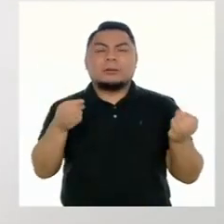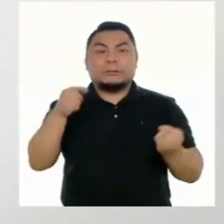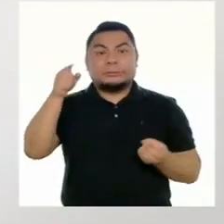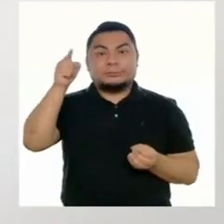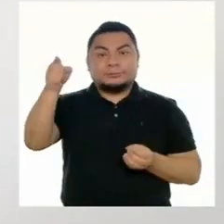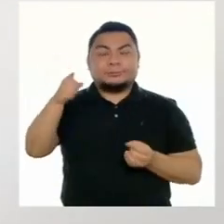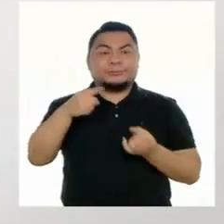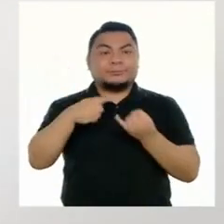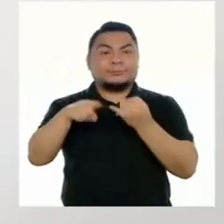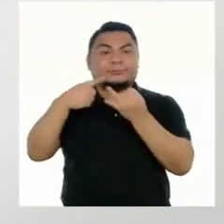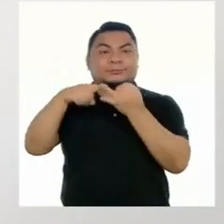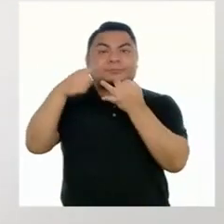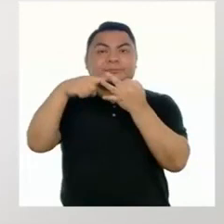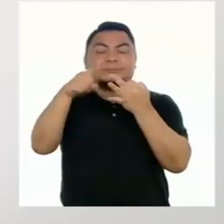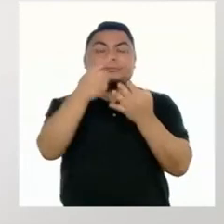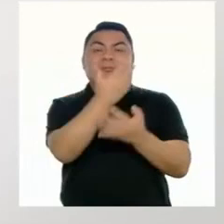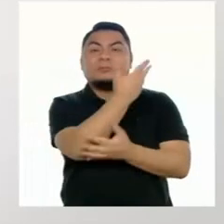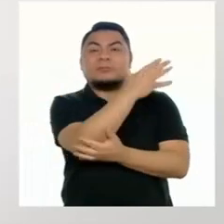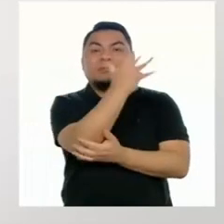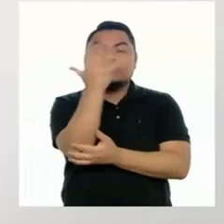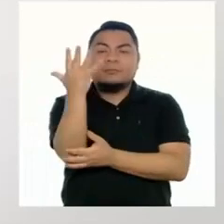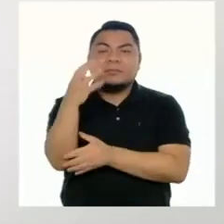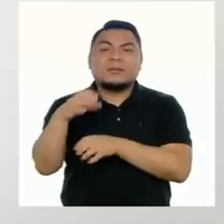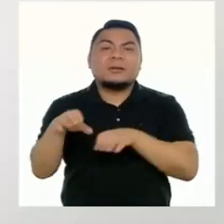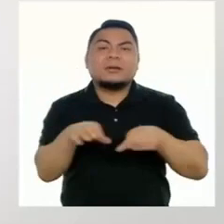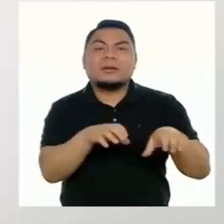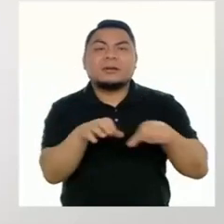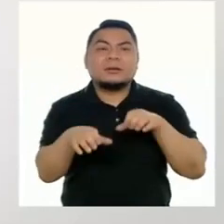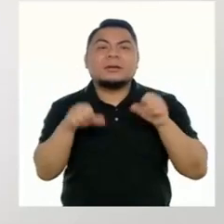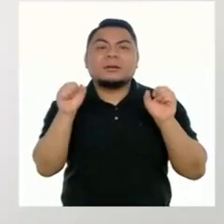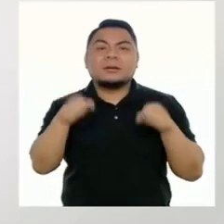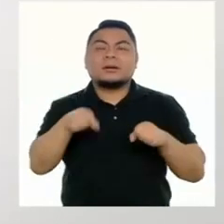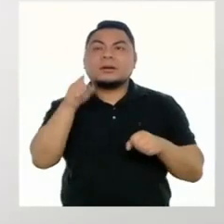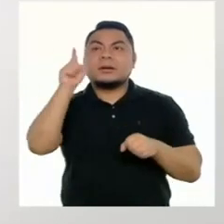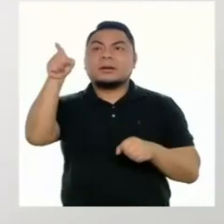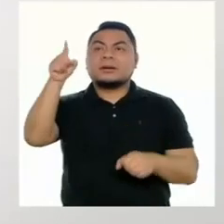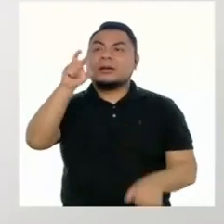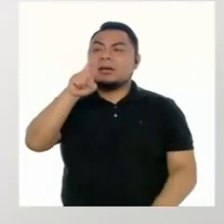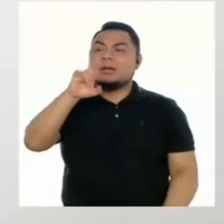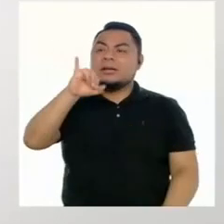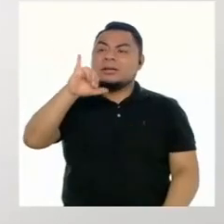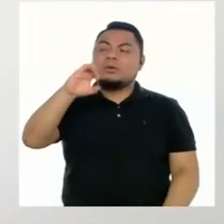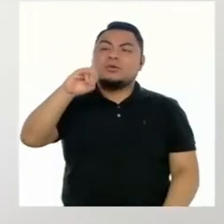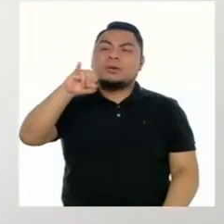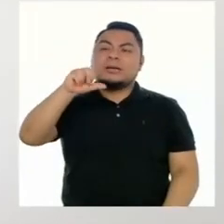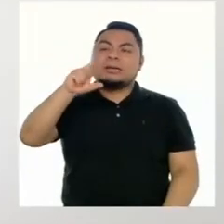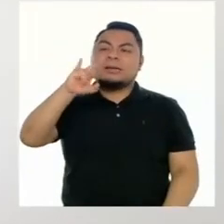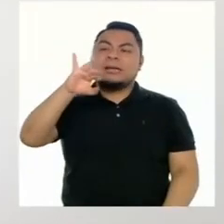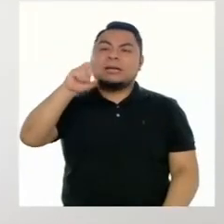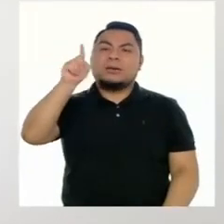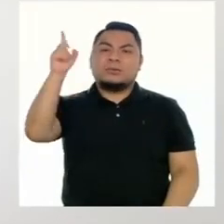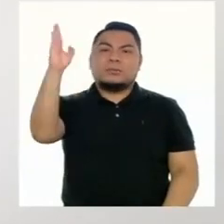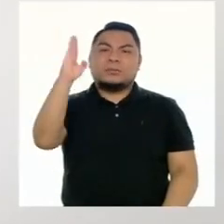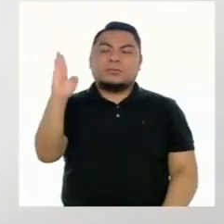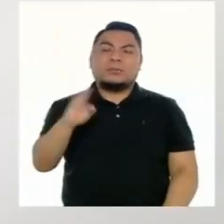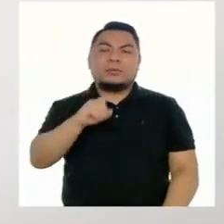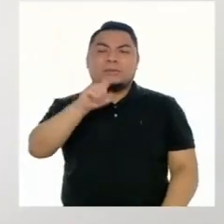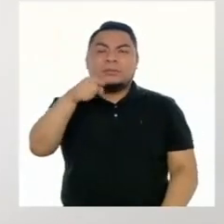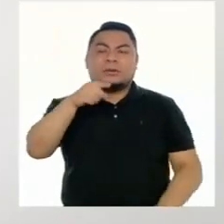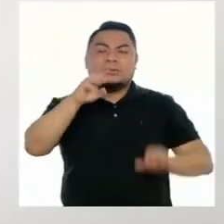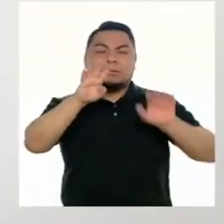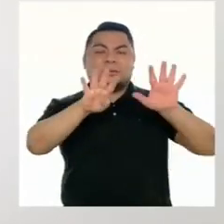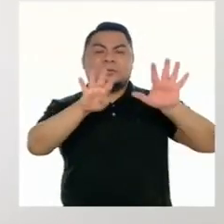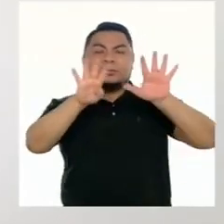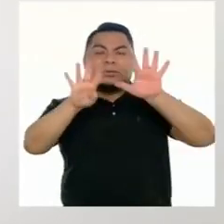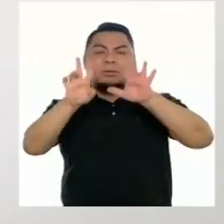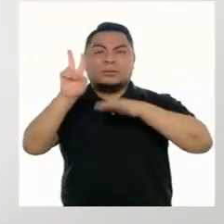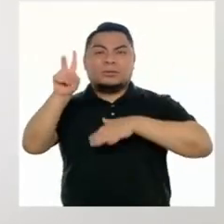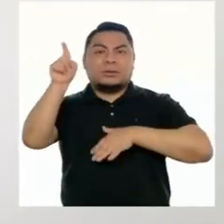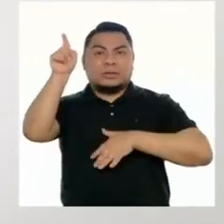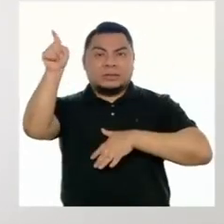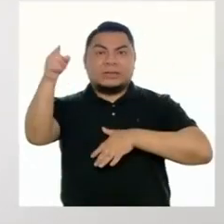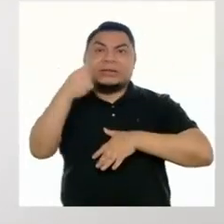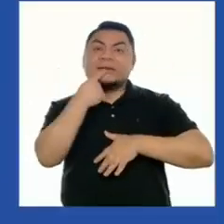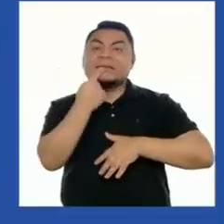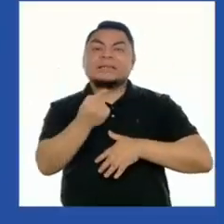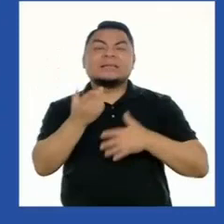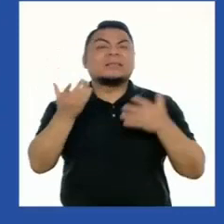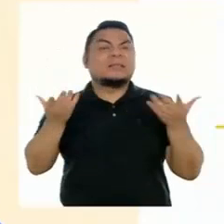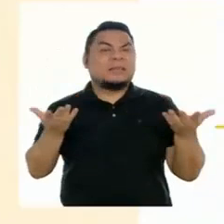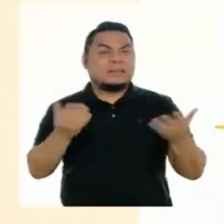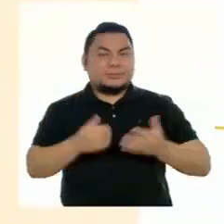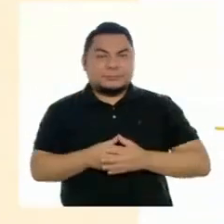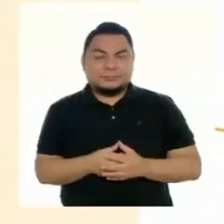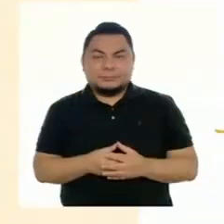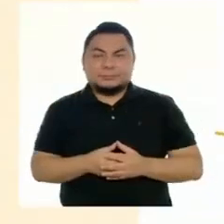sobre Diversidad Biológica realizado en Río de Janeiro en 1992, donde dice